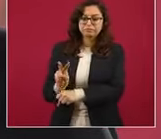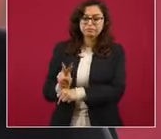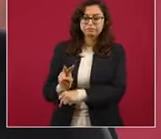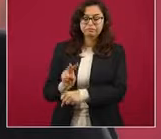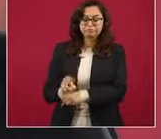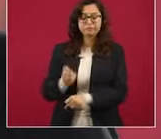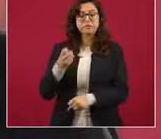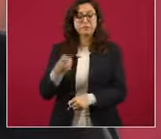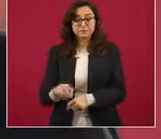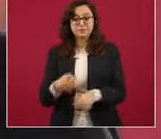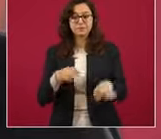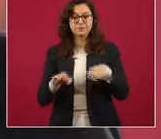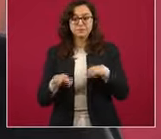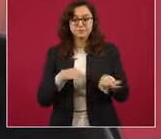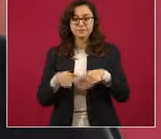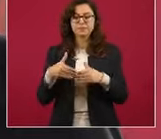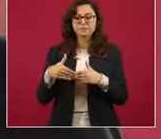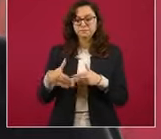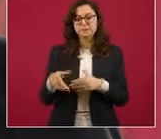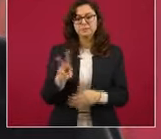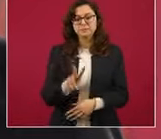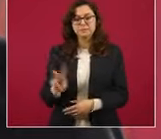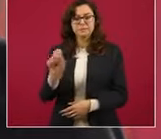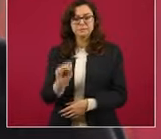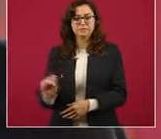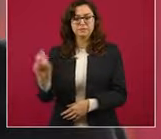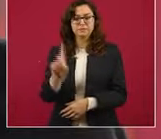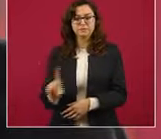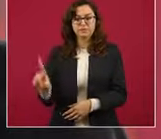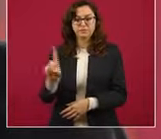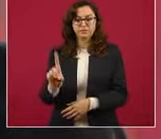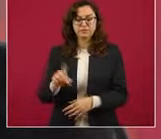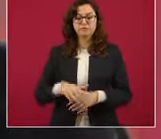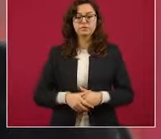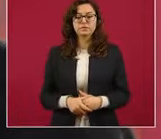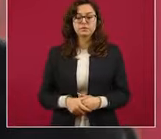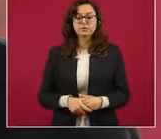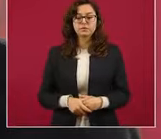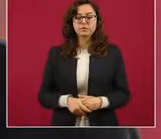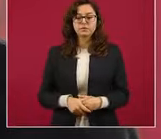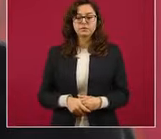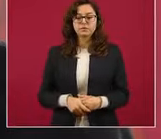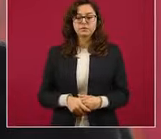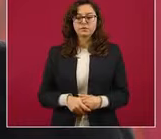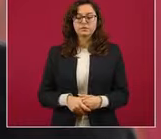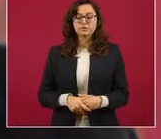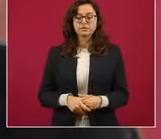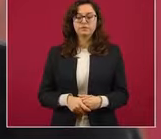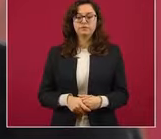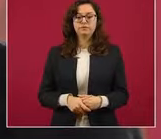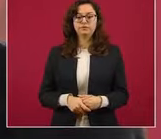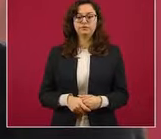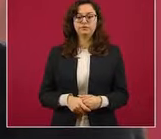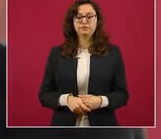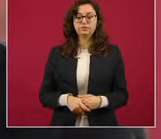el trabajo para este fin de semana. Vamos a estar pendientes también